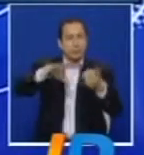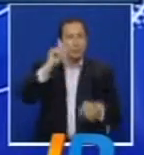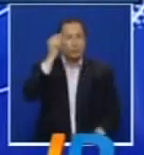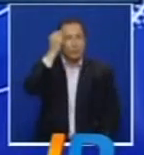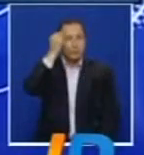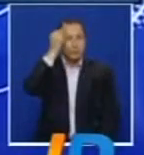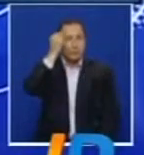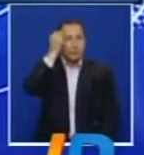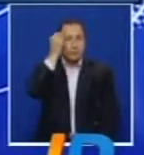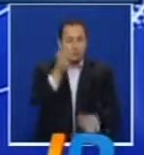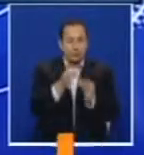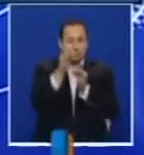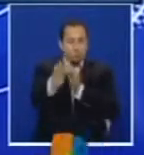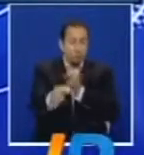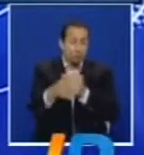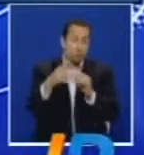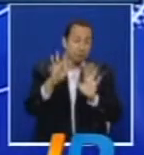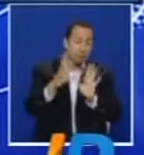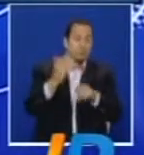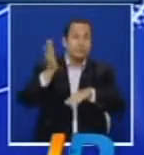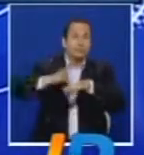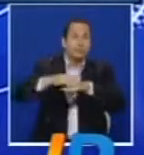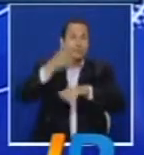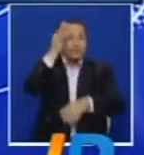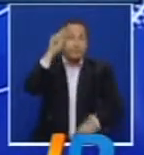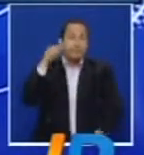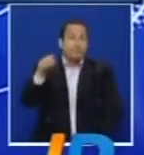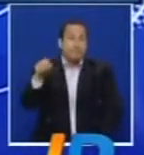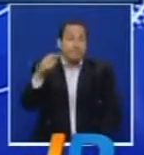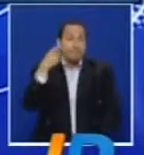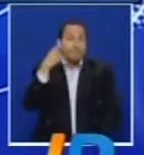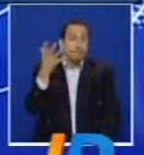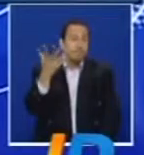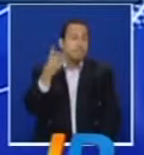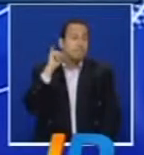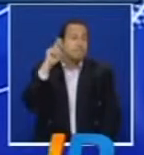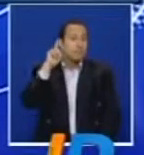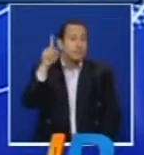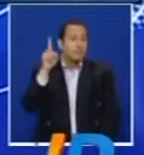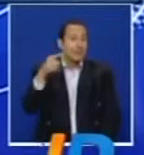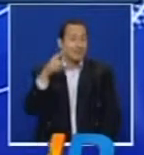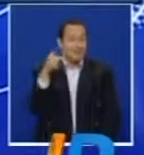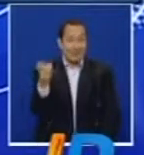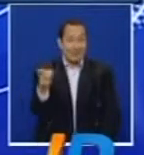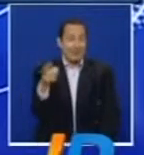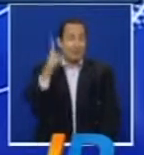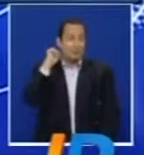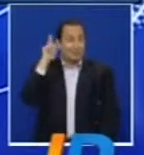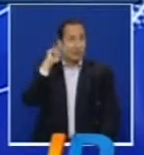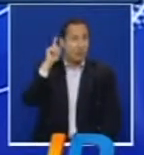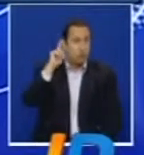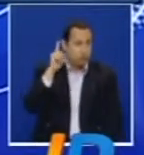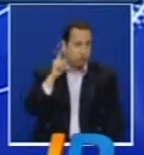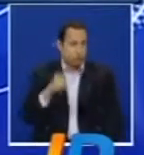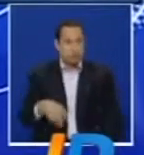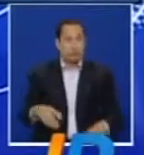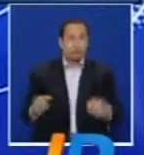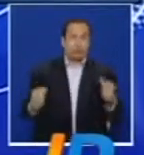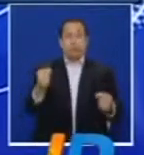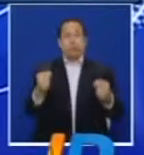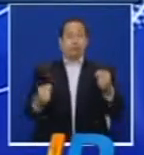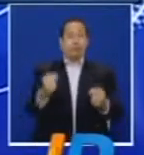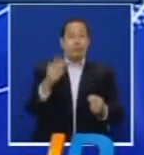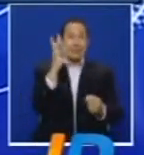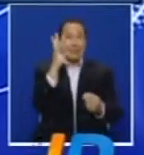testigos del hecho aseguran que tras el percance, el supuesto implicado y su esposa protagonizaron un cambiazo. Las autoridades de Buga investigan la